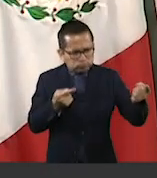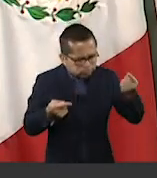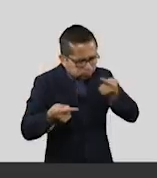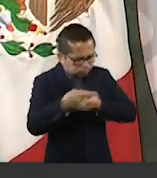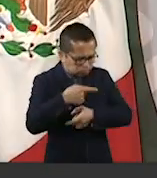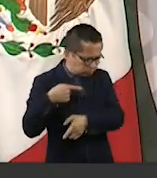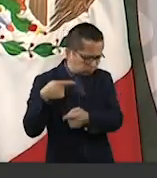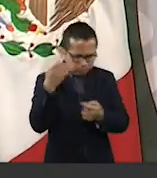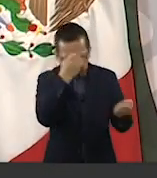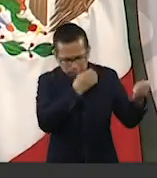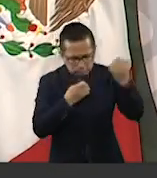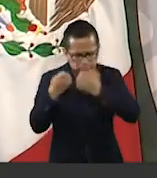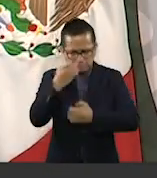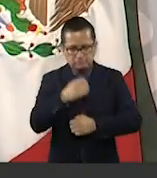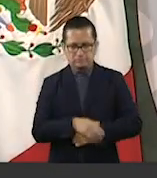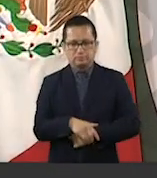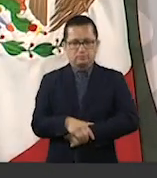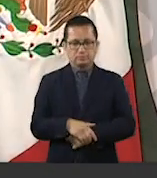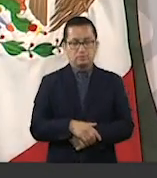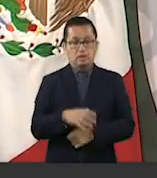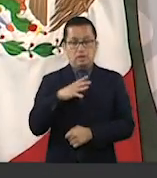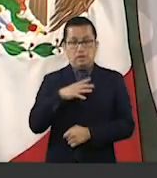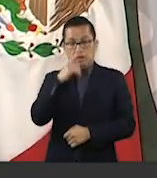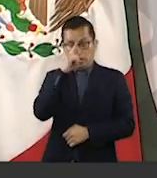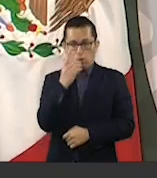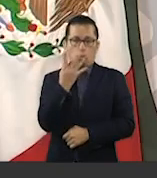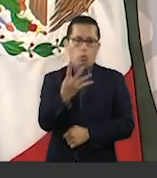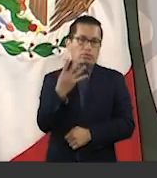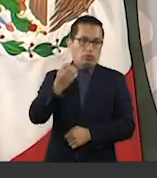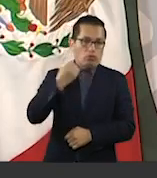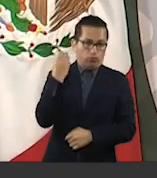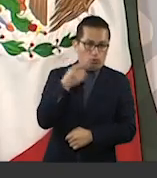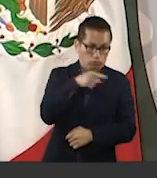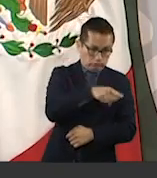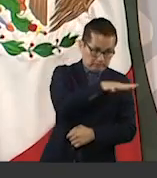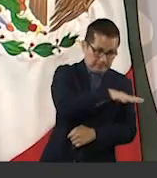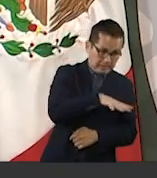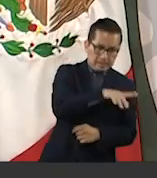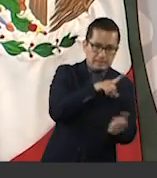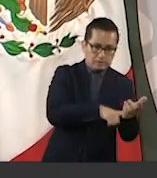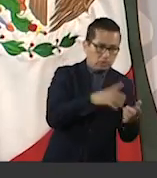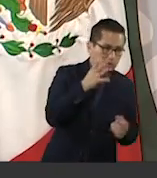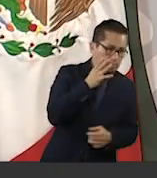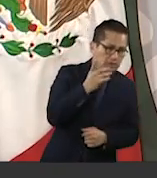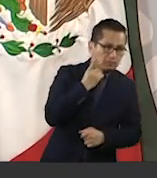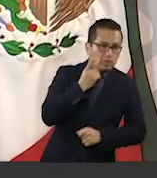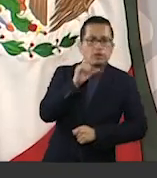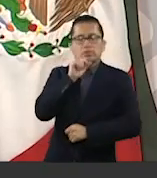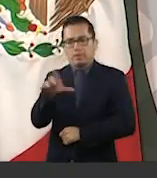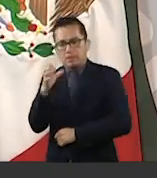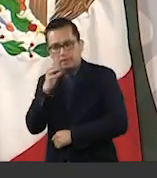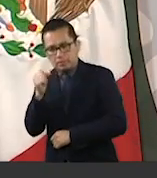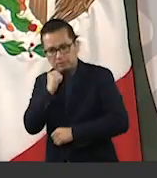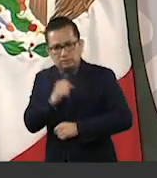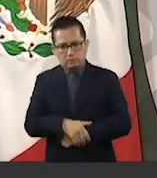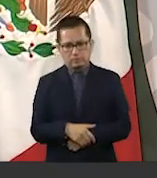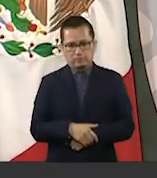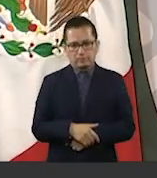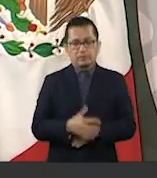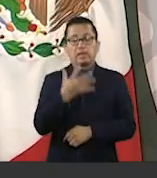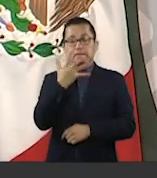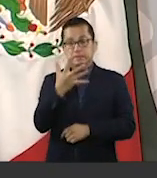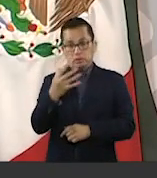escrutinio los cuatro foros en las dos sedes cámara de diputados y cámara de senadores los cuatro los cinco